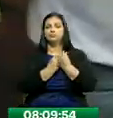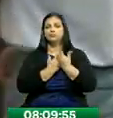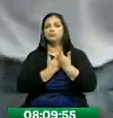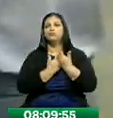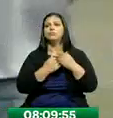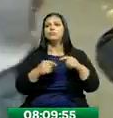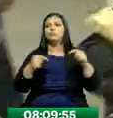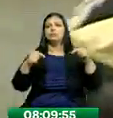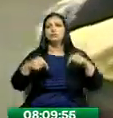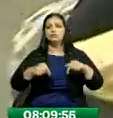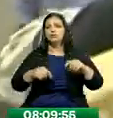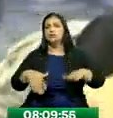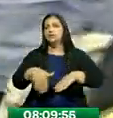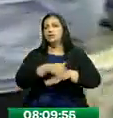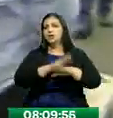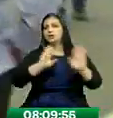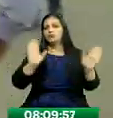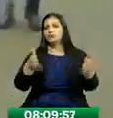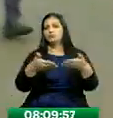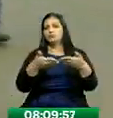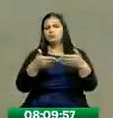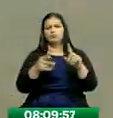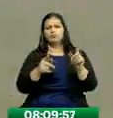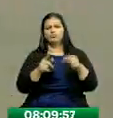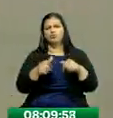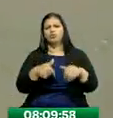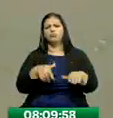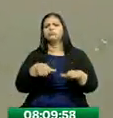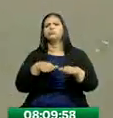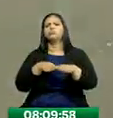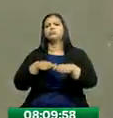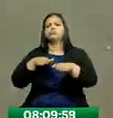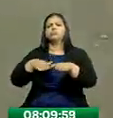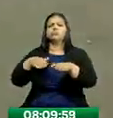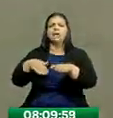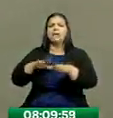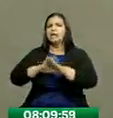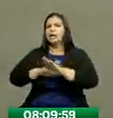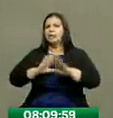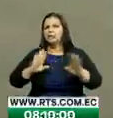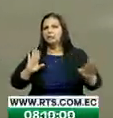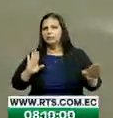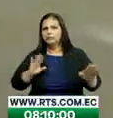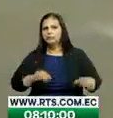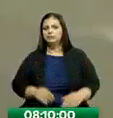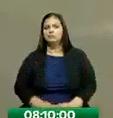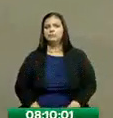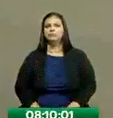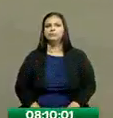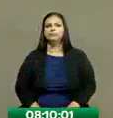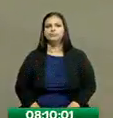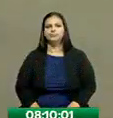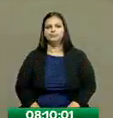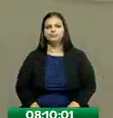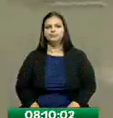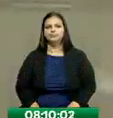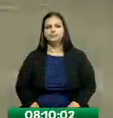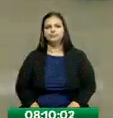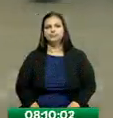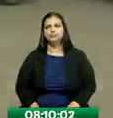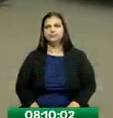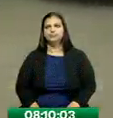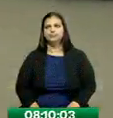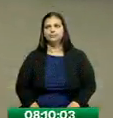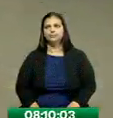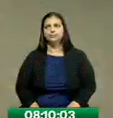a cerrar ninguna vía principal, ninguna calle de este sector de la ciudad. Y luego de esa transmisión en vivo hubo